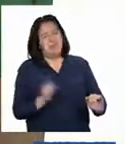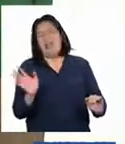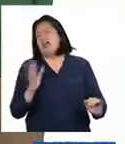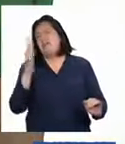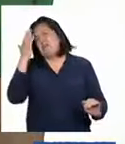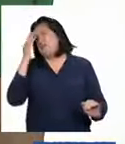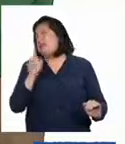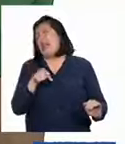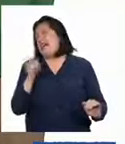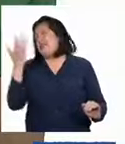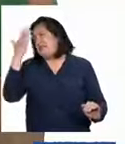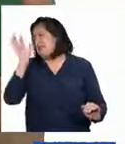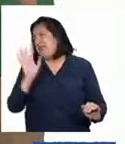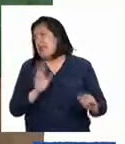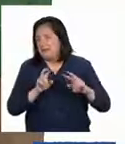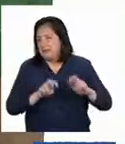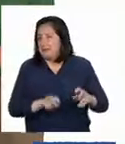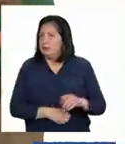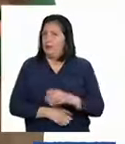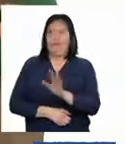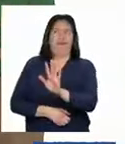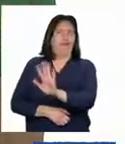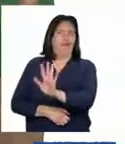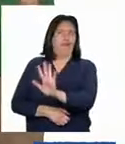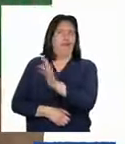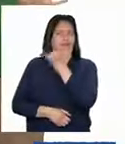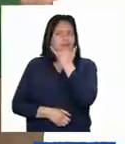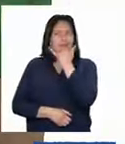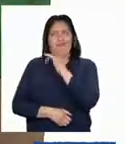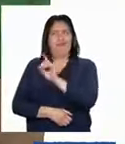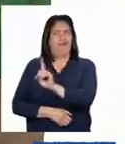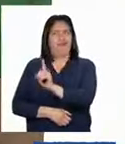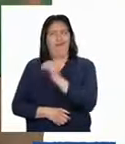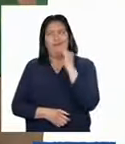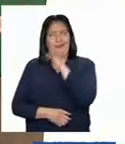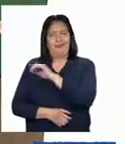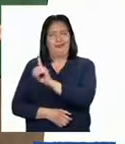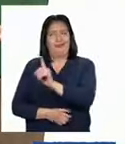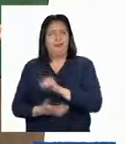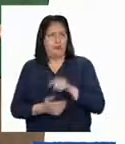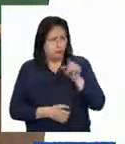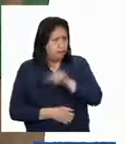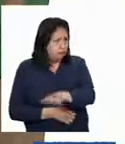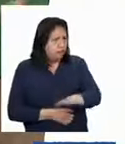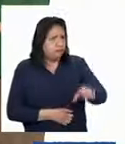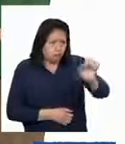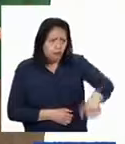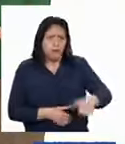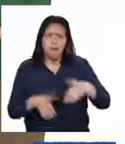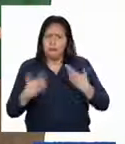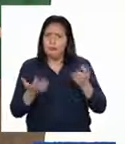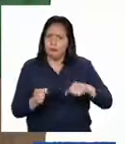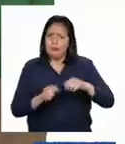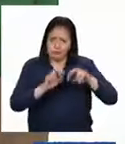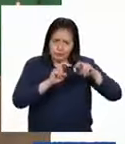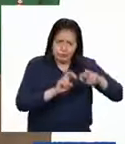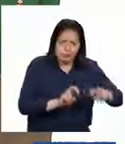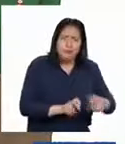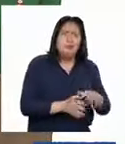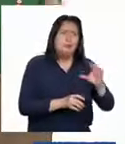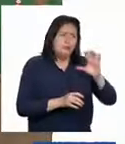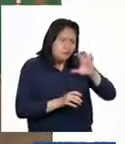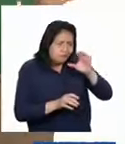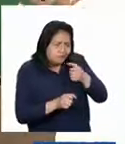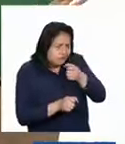no sabemos cómo investigar. Eso es totalmente falso. Ustedes pueden ser grandes investigadores